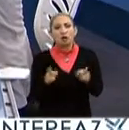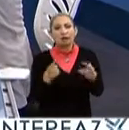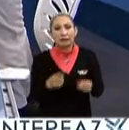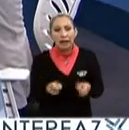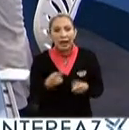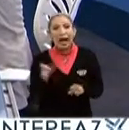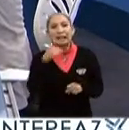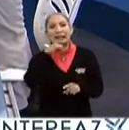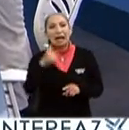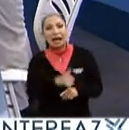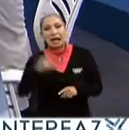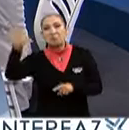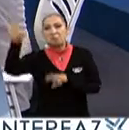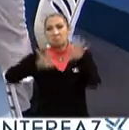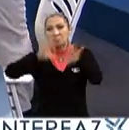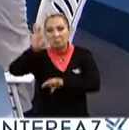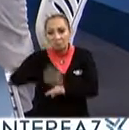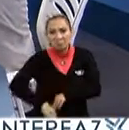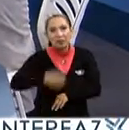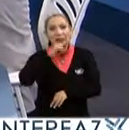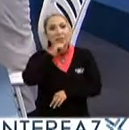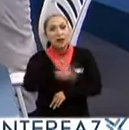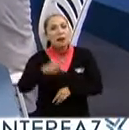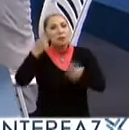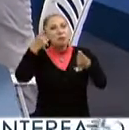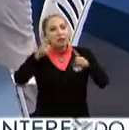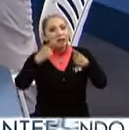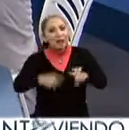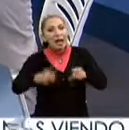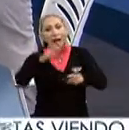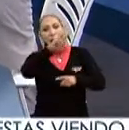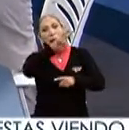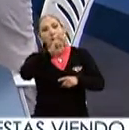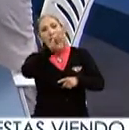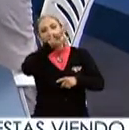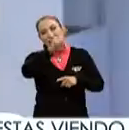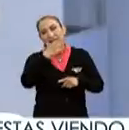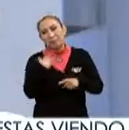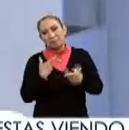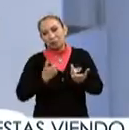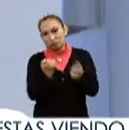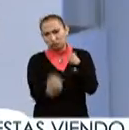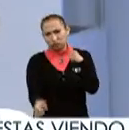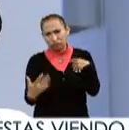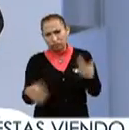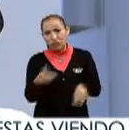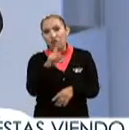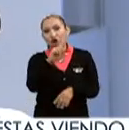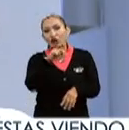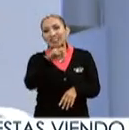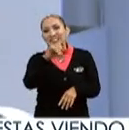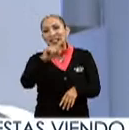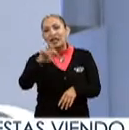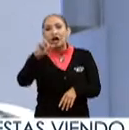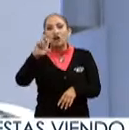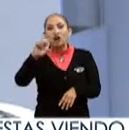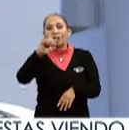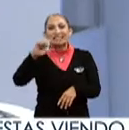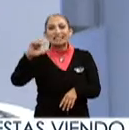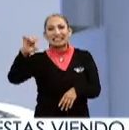música en italiano, le hemos dedicado música a Verdi, a Donizetti, a